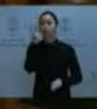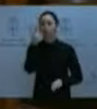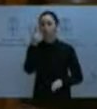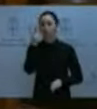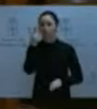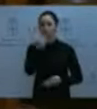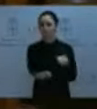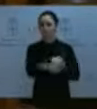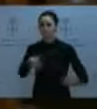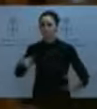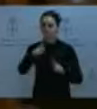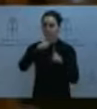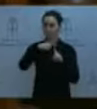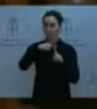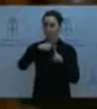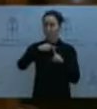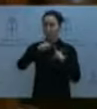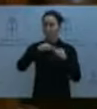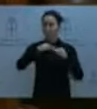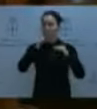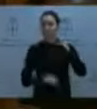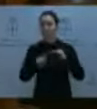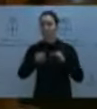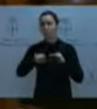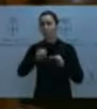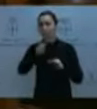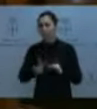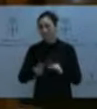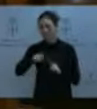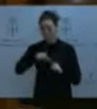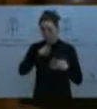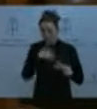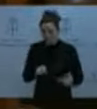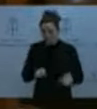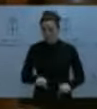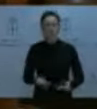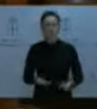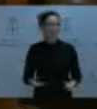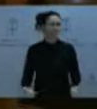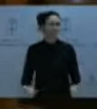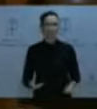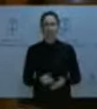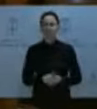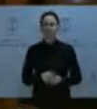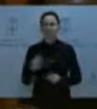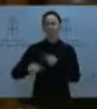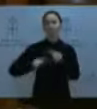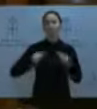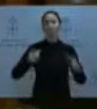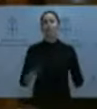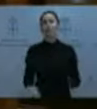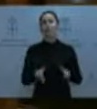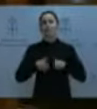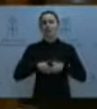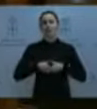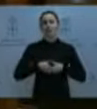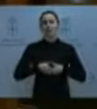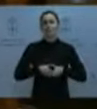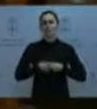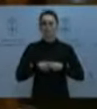1,3 millones de toneladas para este año. ¿Cuál es la consecuencia? Que efectivamente los armadores, los barcos